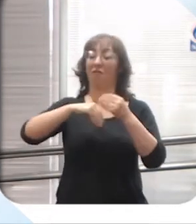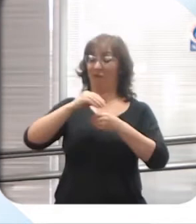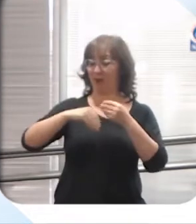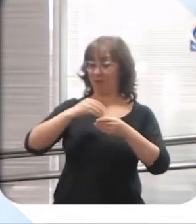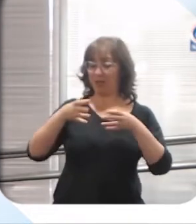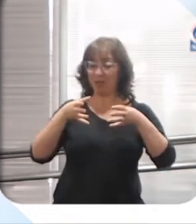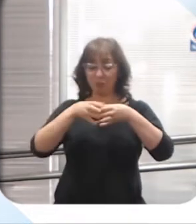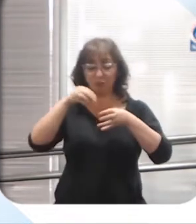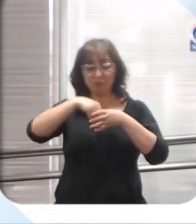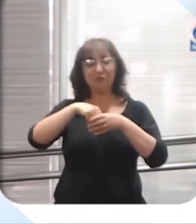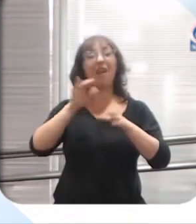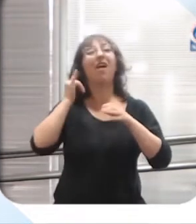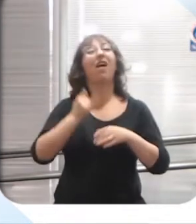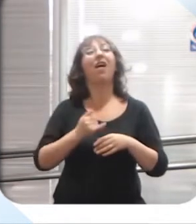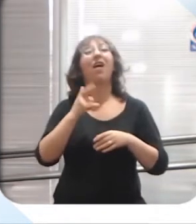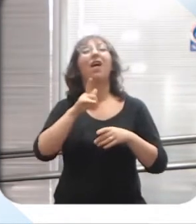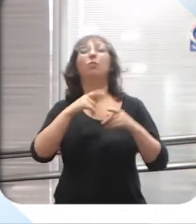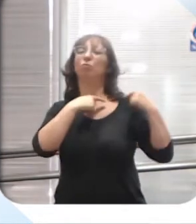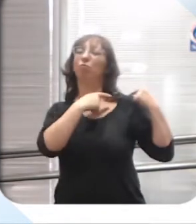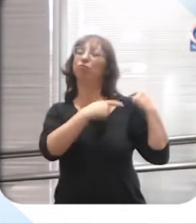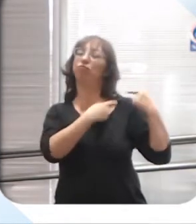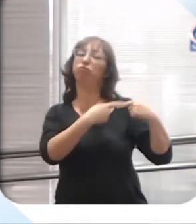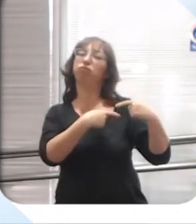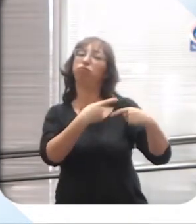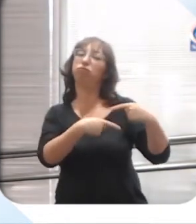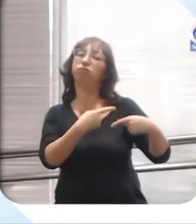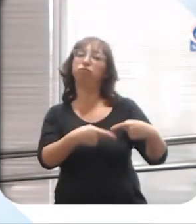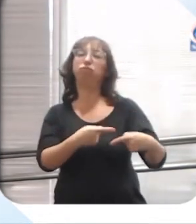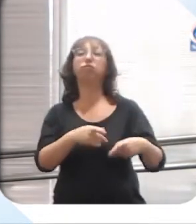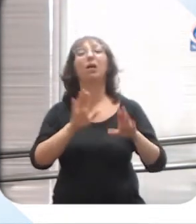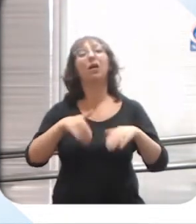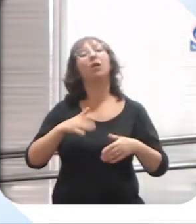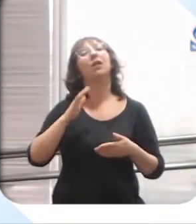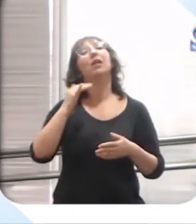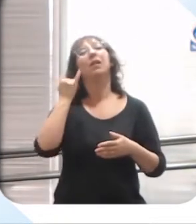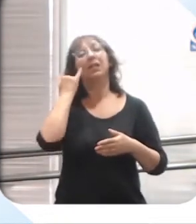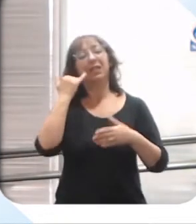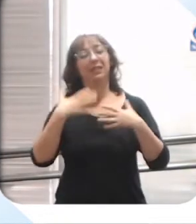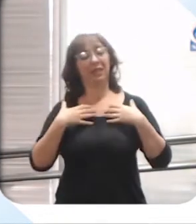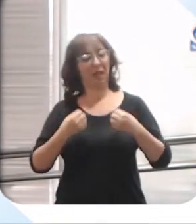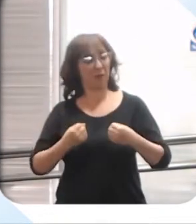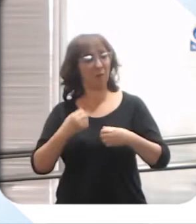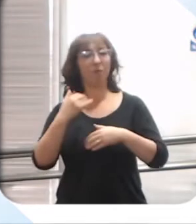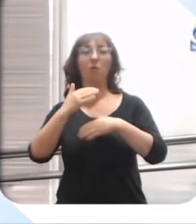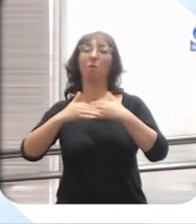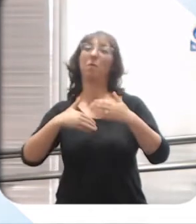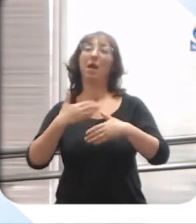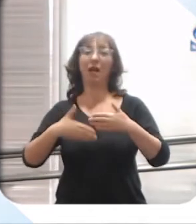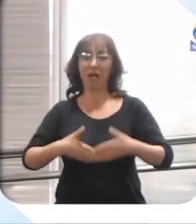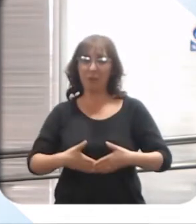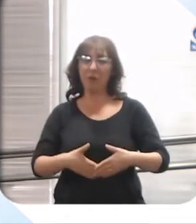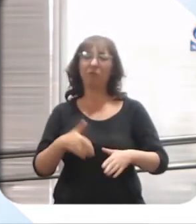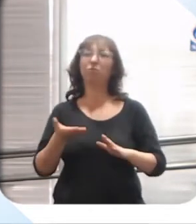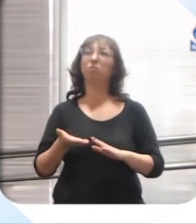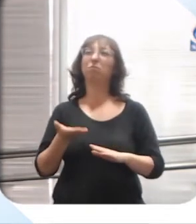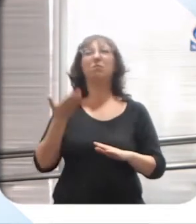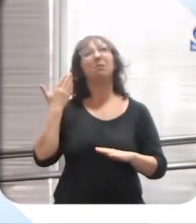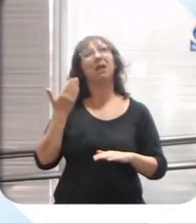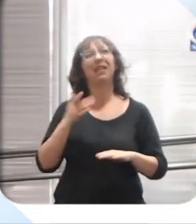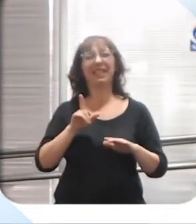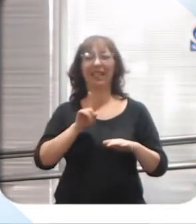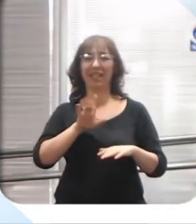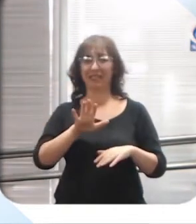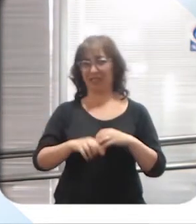Familiar, que es una ONG que tiene muchísima trayectoria en lo que tiene que ver con la salud sexual y reproductiva. Fue fundada hace más de